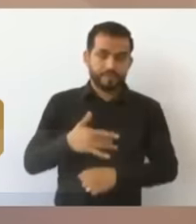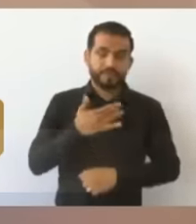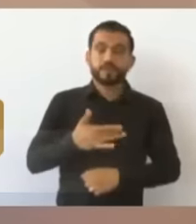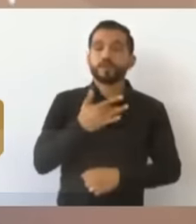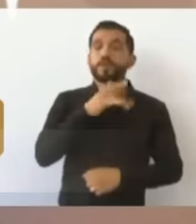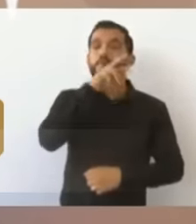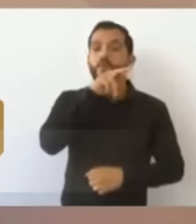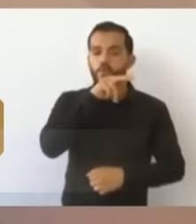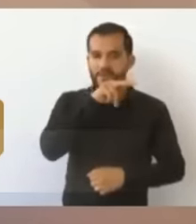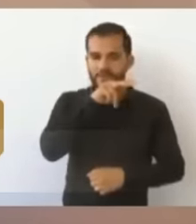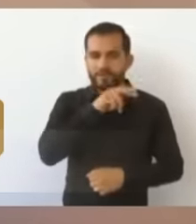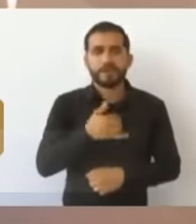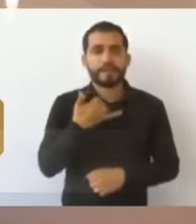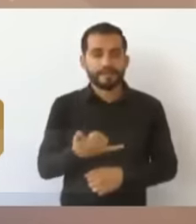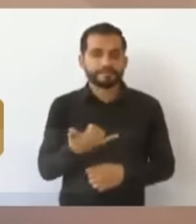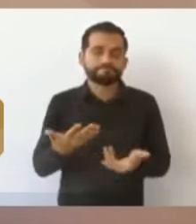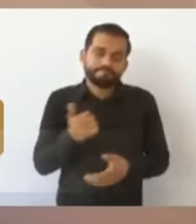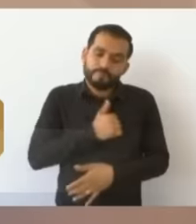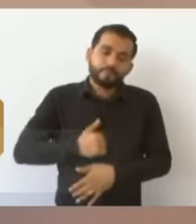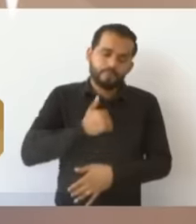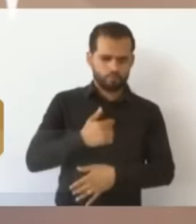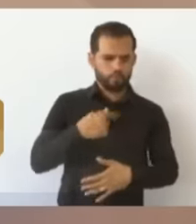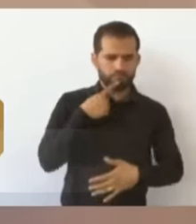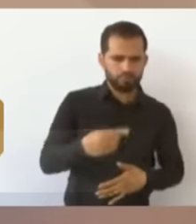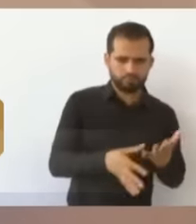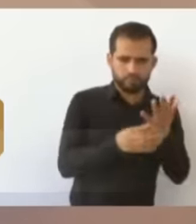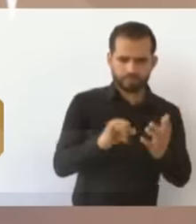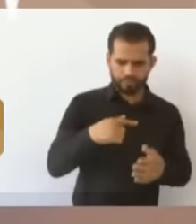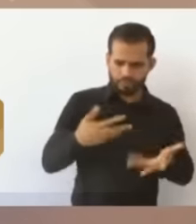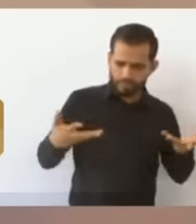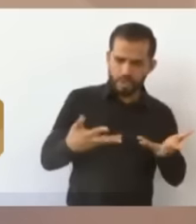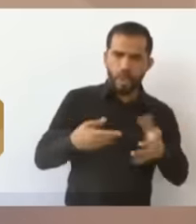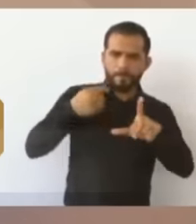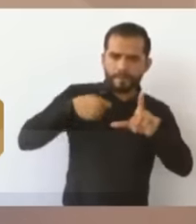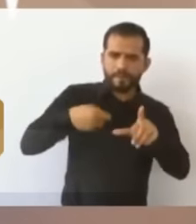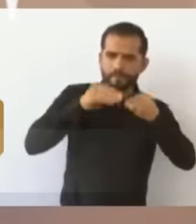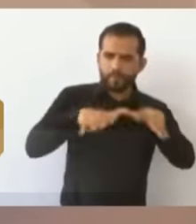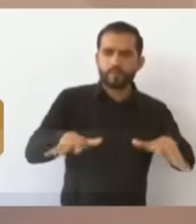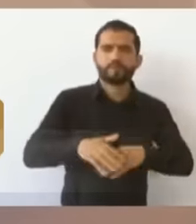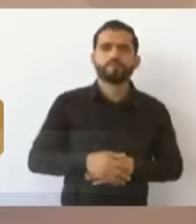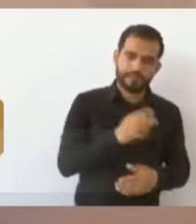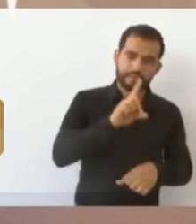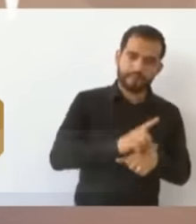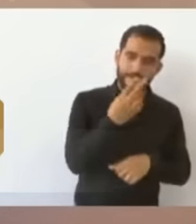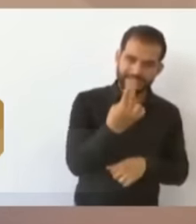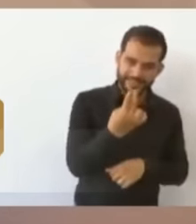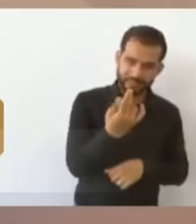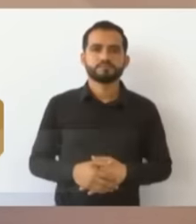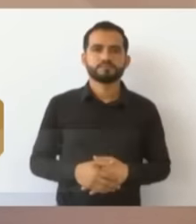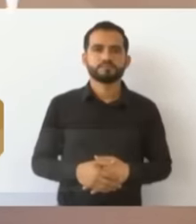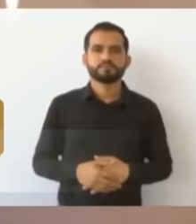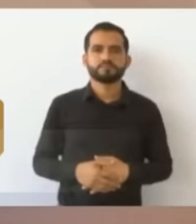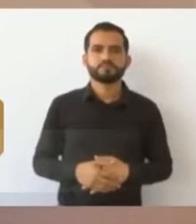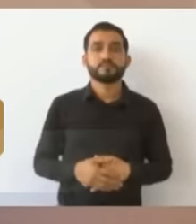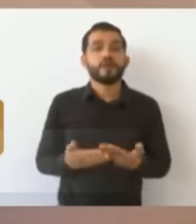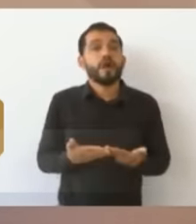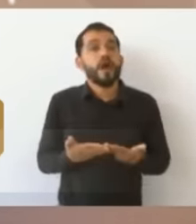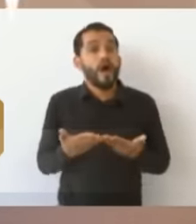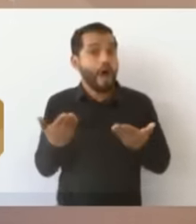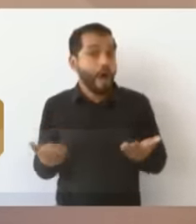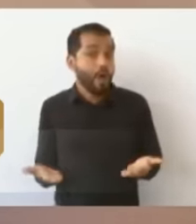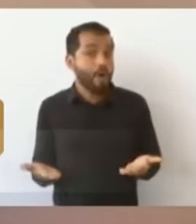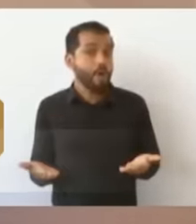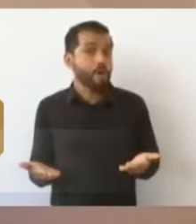preocupación y mis condolencias. Lo dije en un video desde fuera del estado. Y ahora hay una